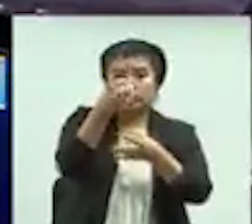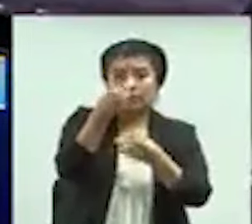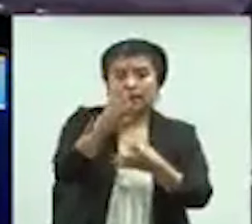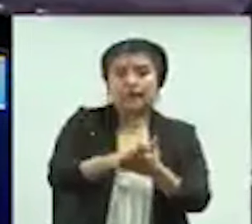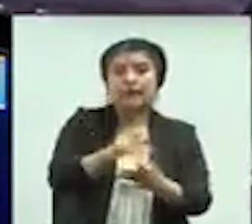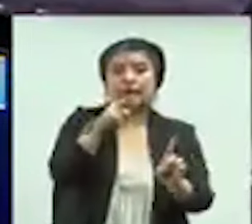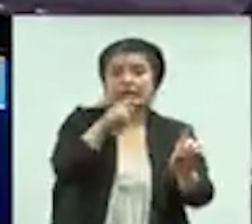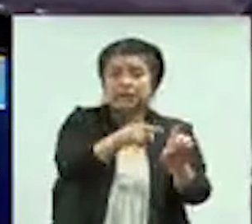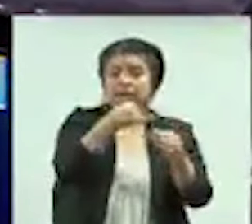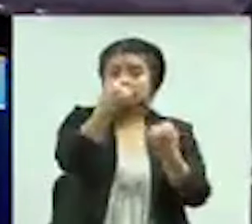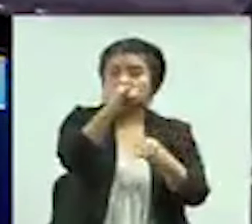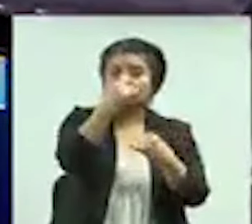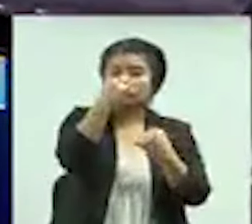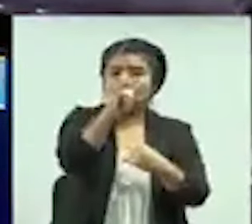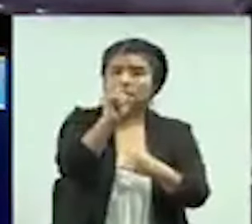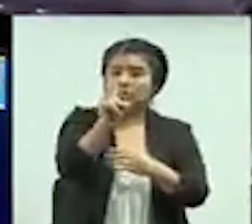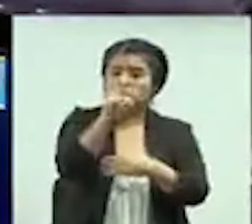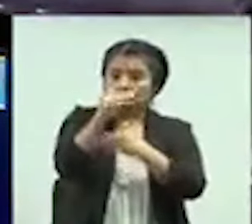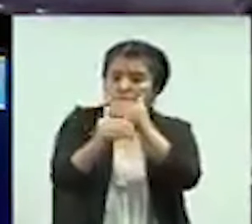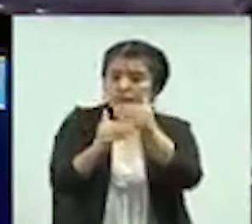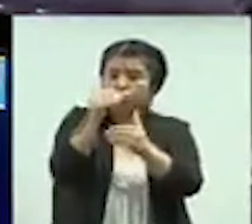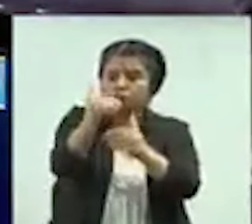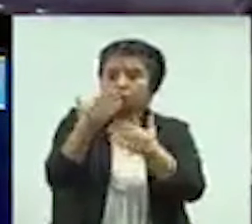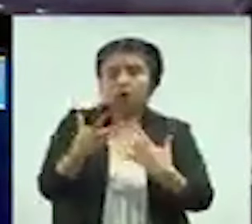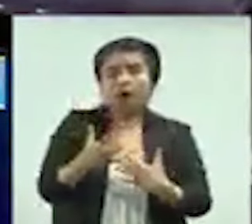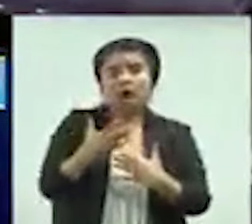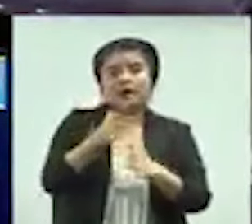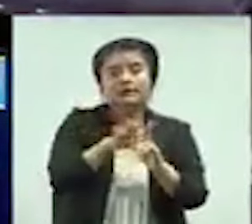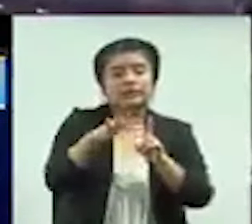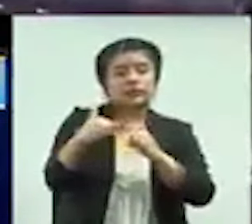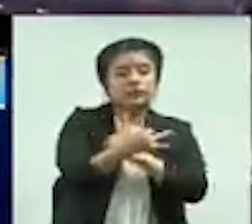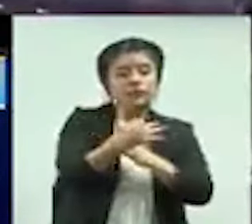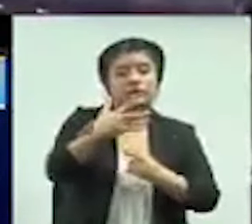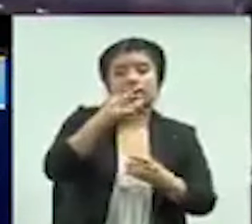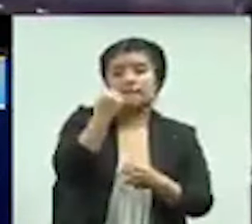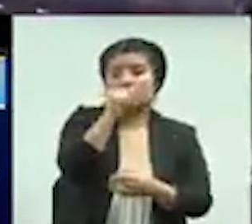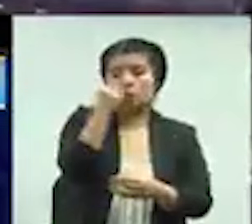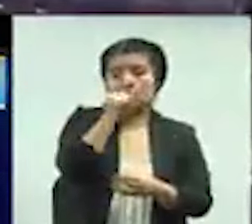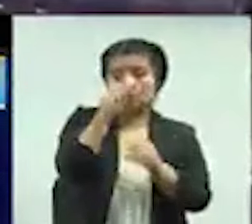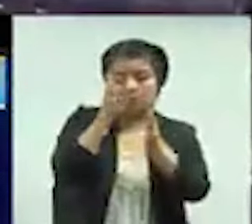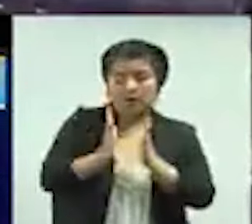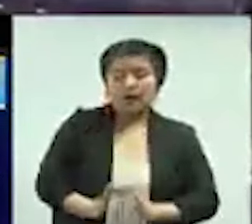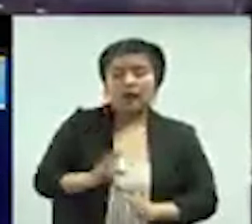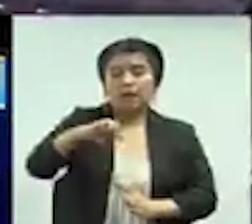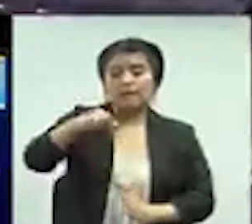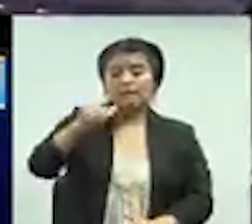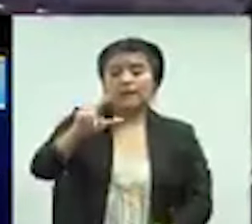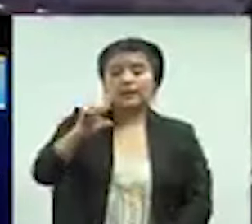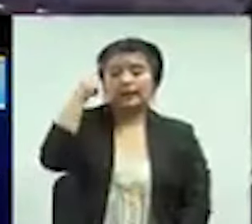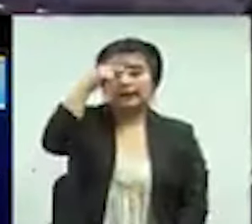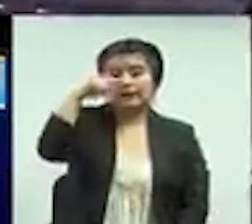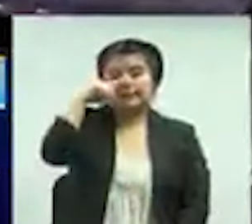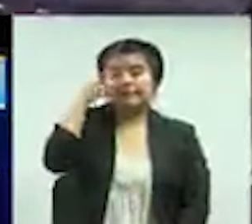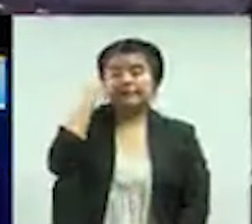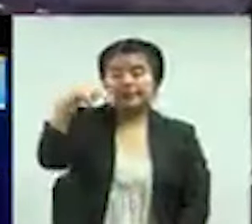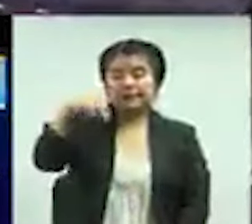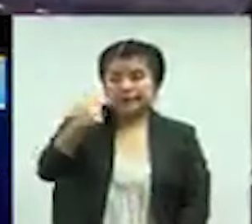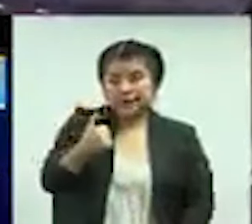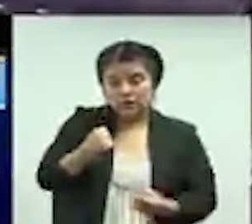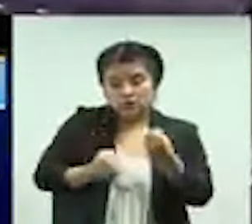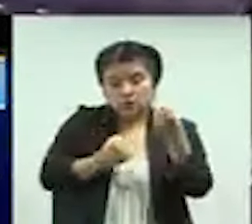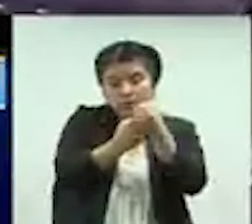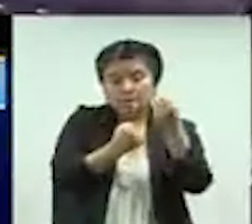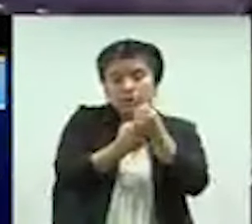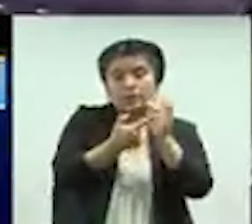elabora informes periódicos sobre la situación de la mujer palestina y la asistencia en su apoyo, que presenta